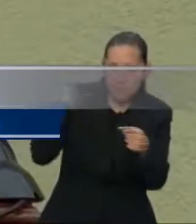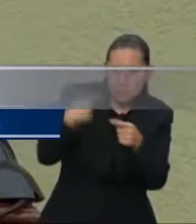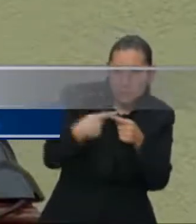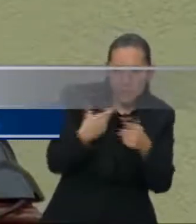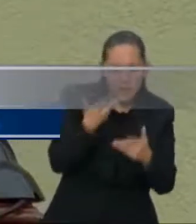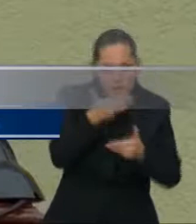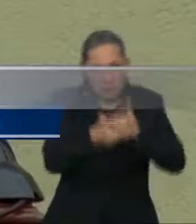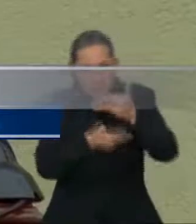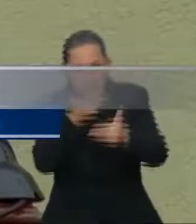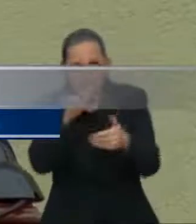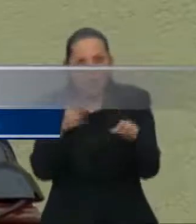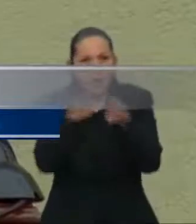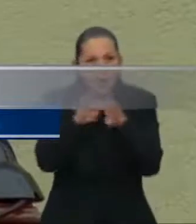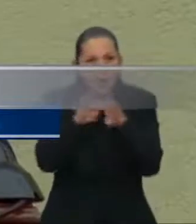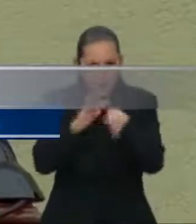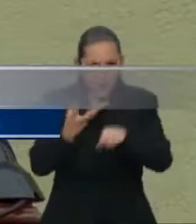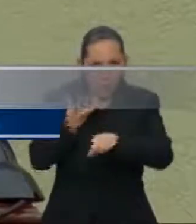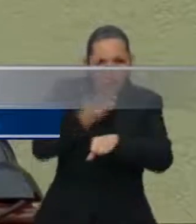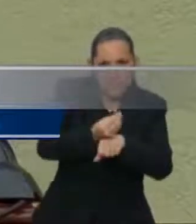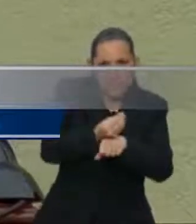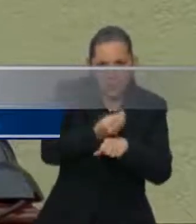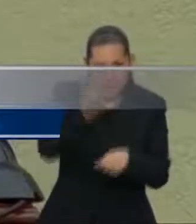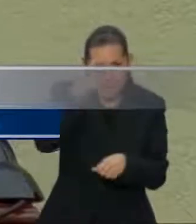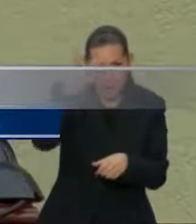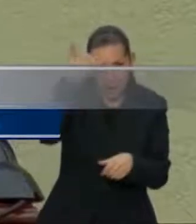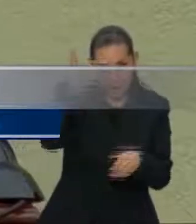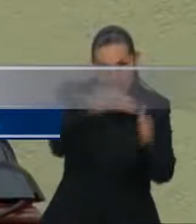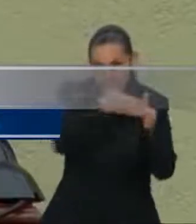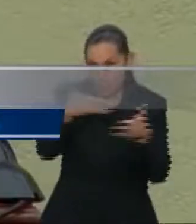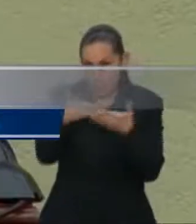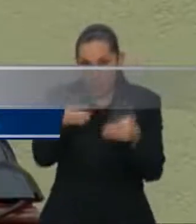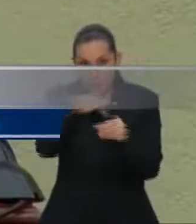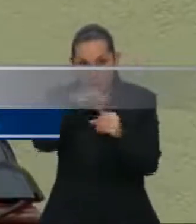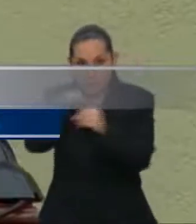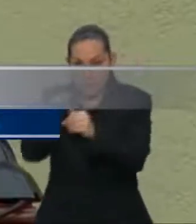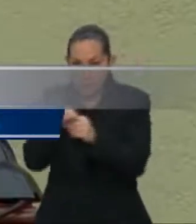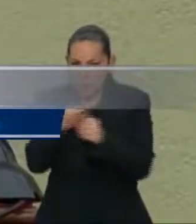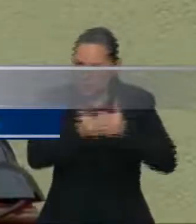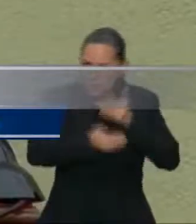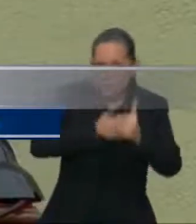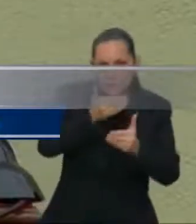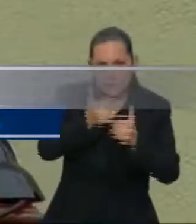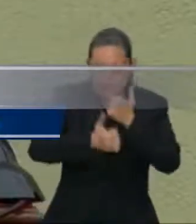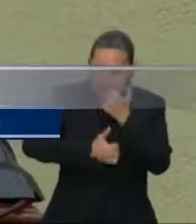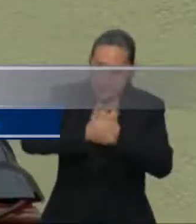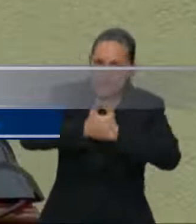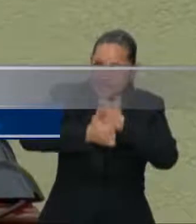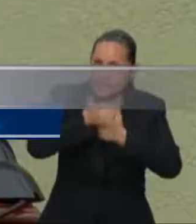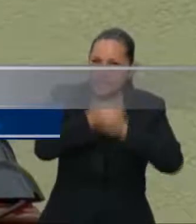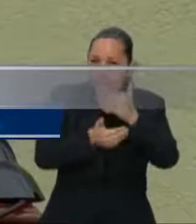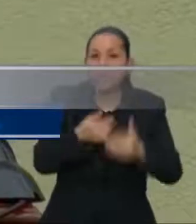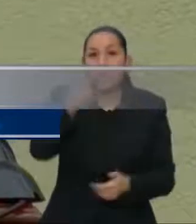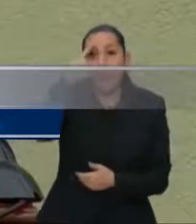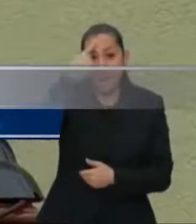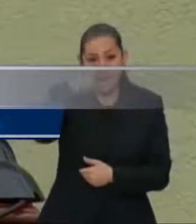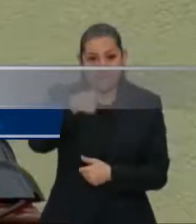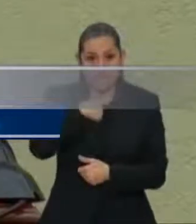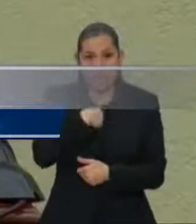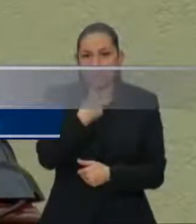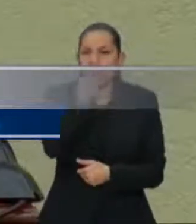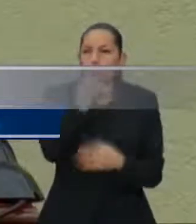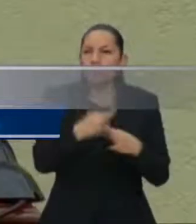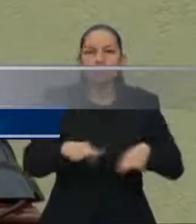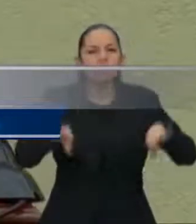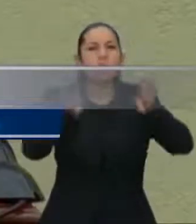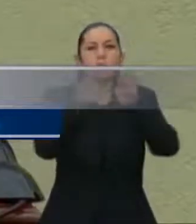complejizaron de manera inédita el proceso electoral pero debemos reconocer algo que para mí es el dato más relevante de esta jornada electoral